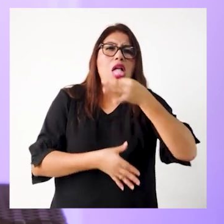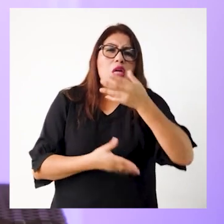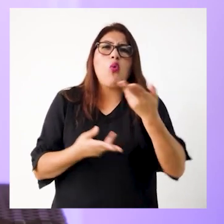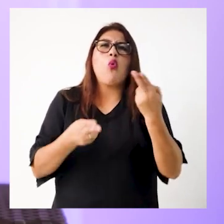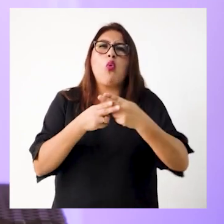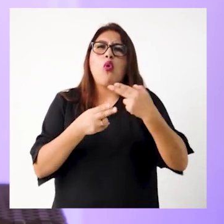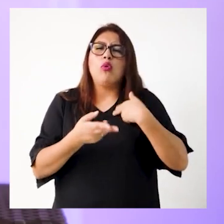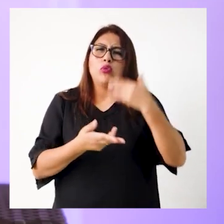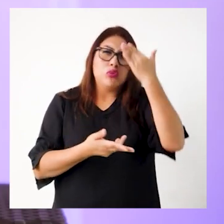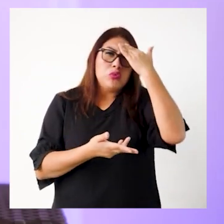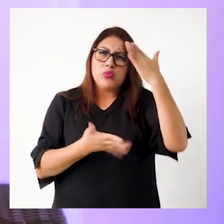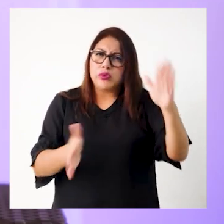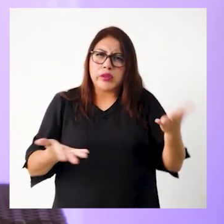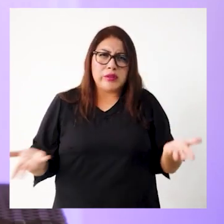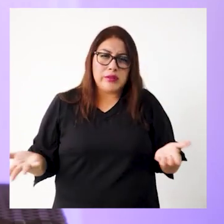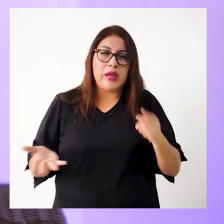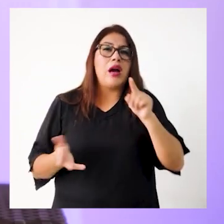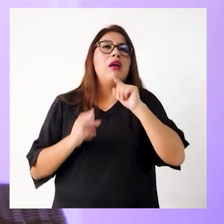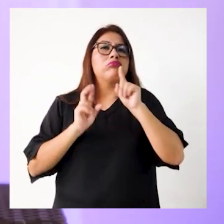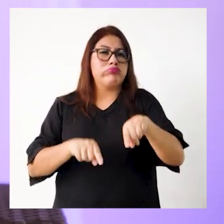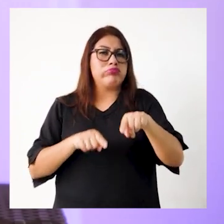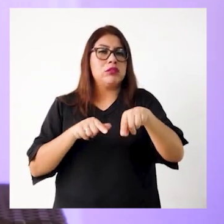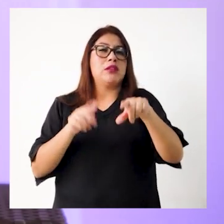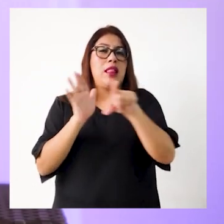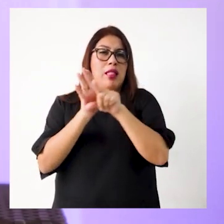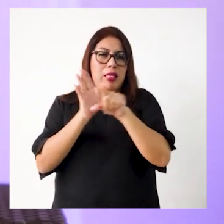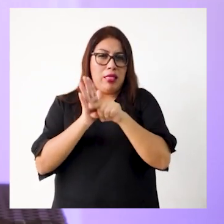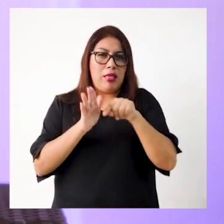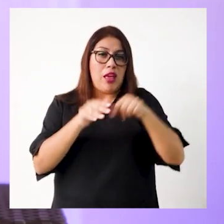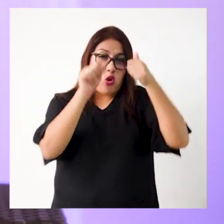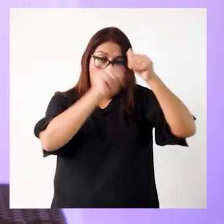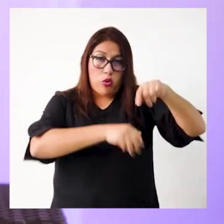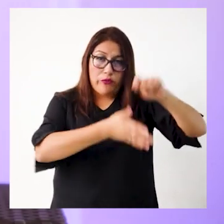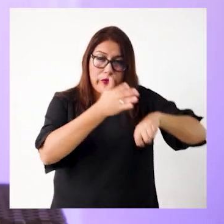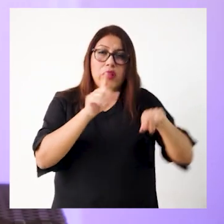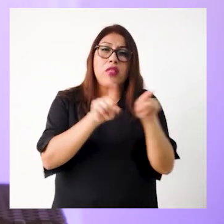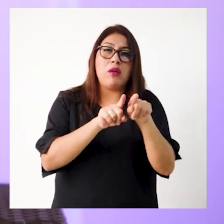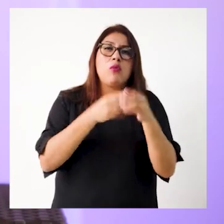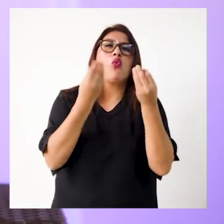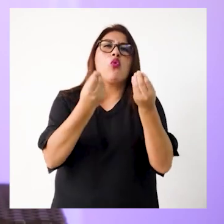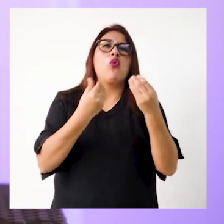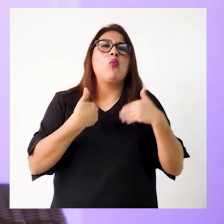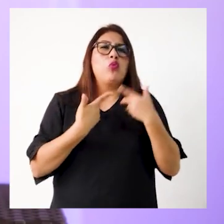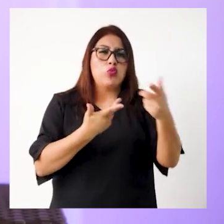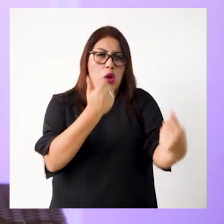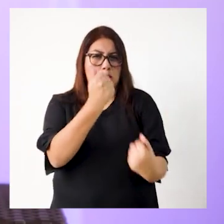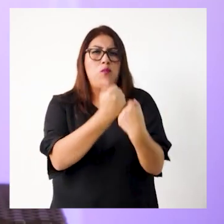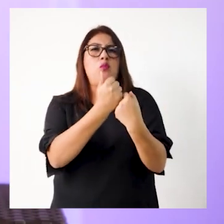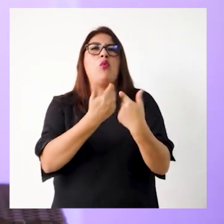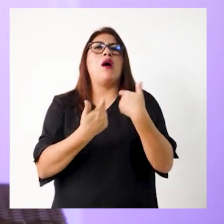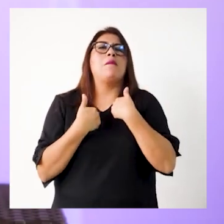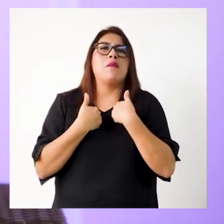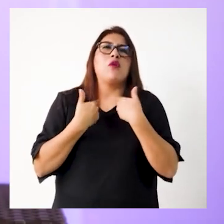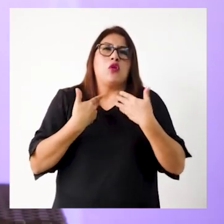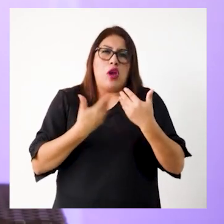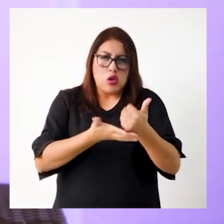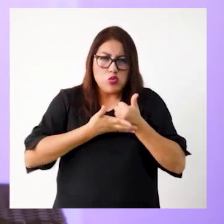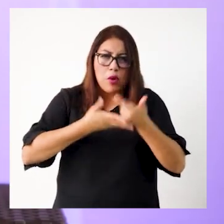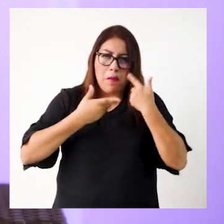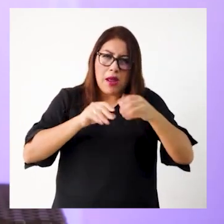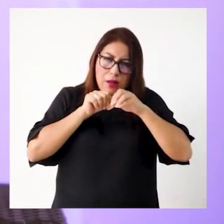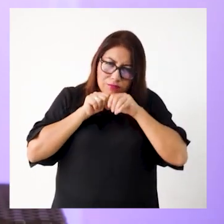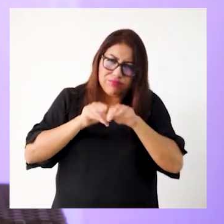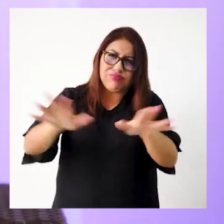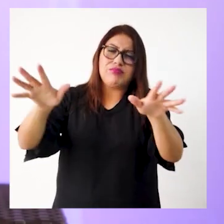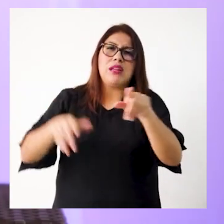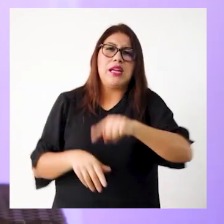convención, eso manda la ley, y de qué manera puedo contar con tu apoyo para poder difundir